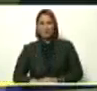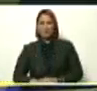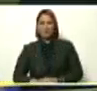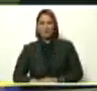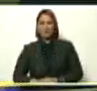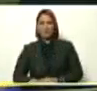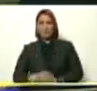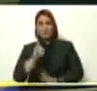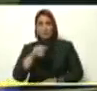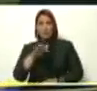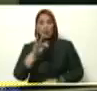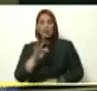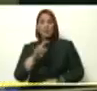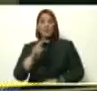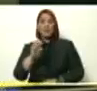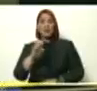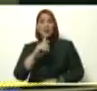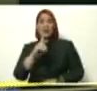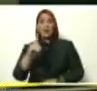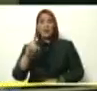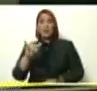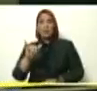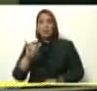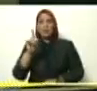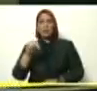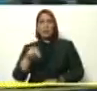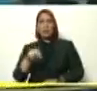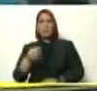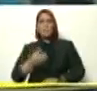A Freddy Fernández de Santana.